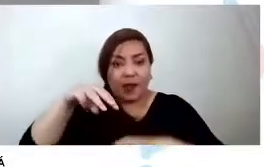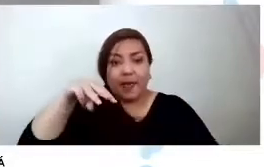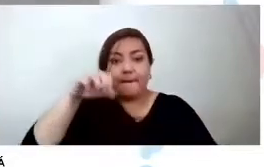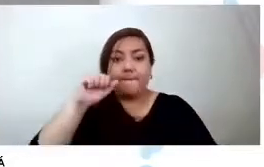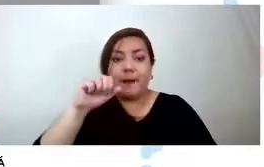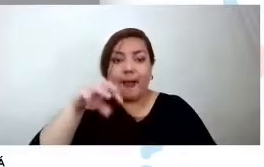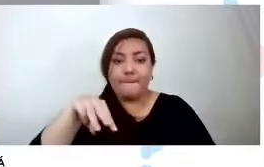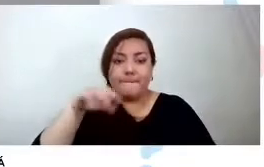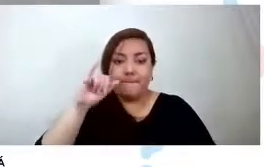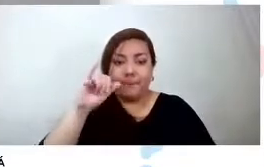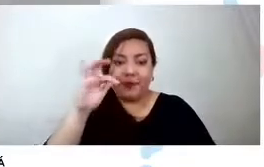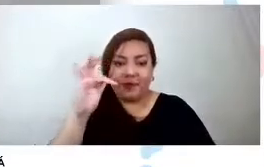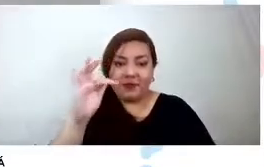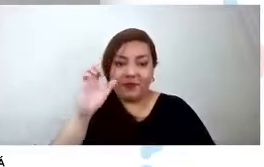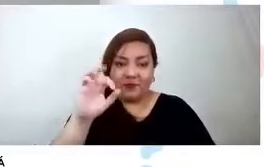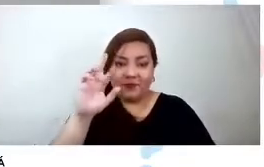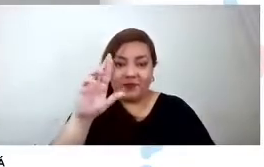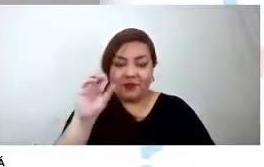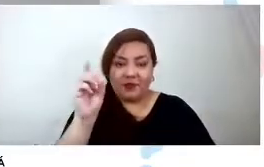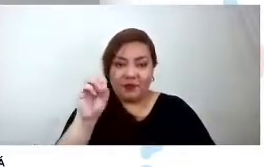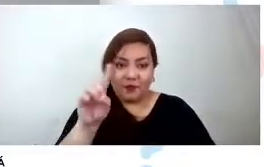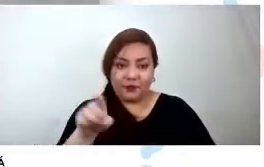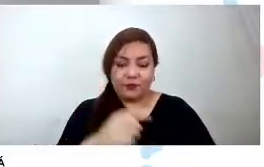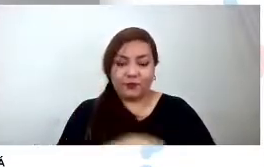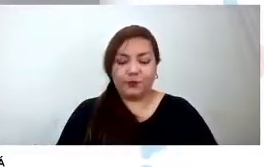para contextualizarle un poco a la audiencia,